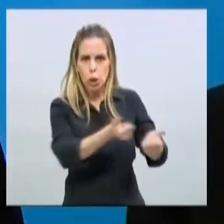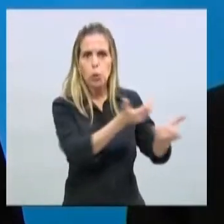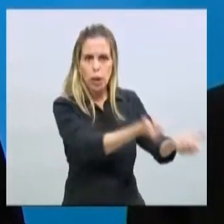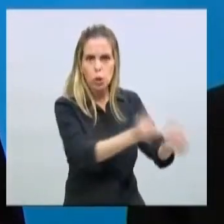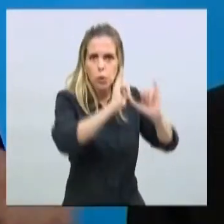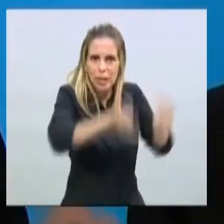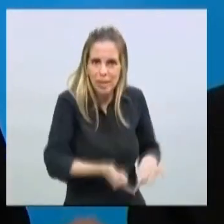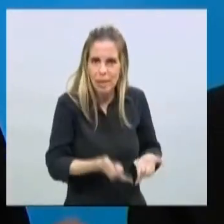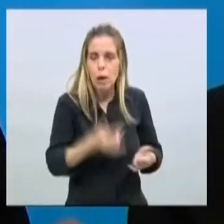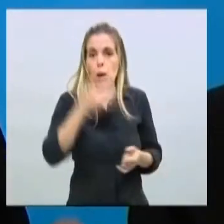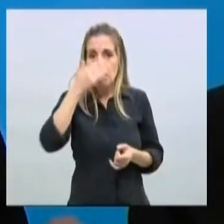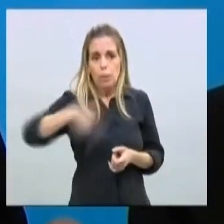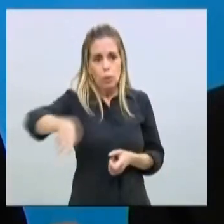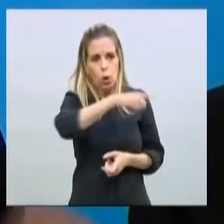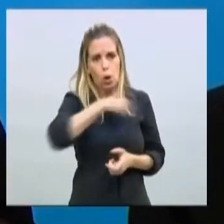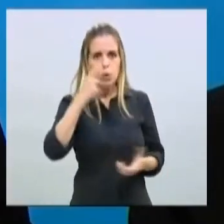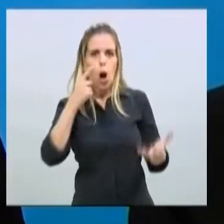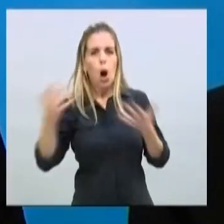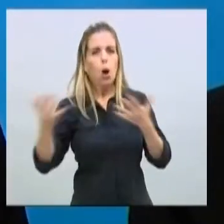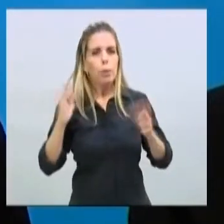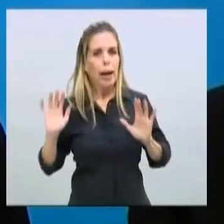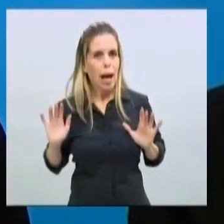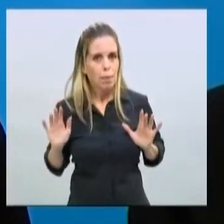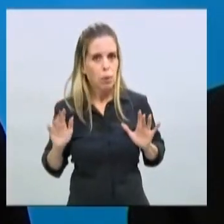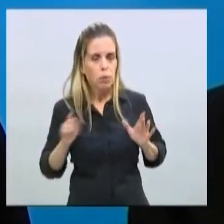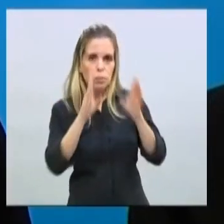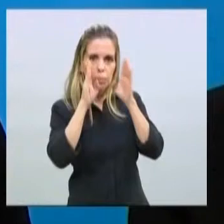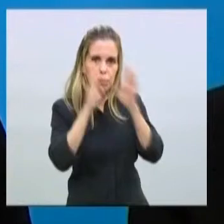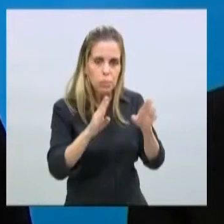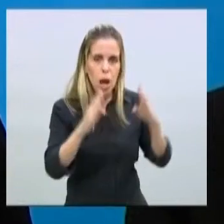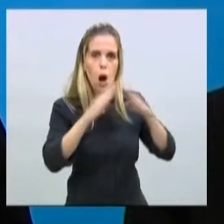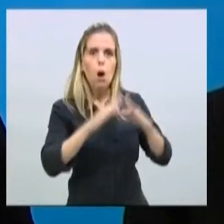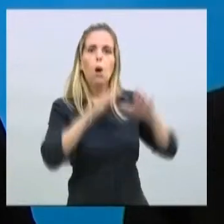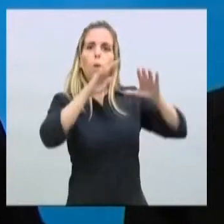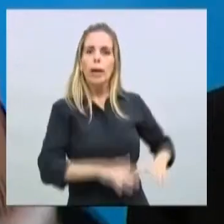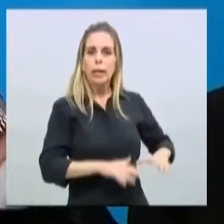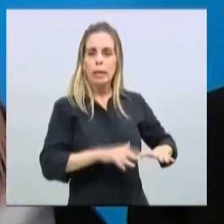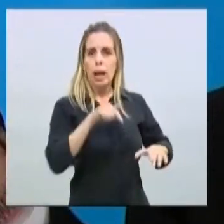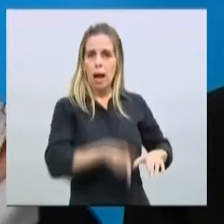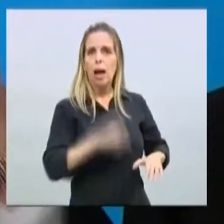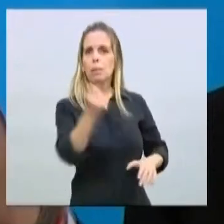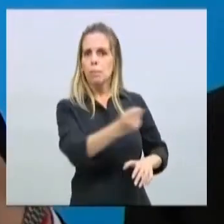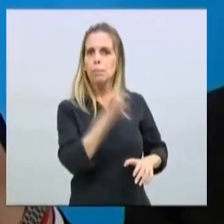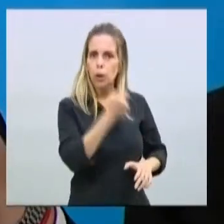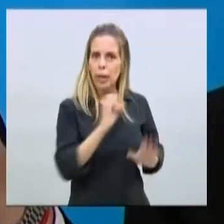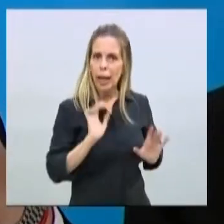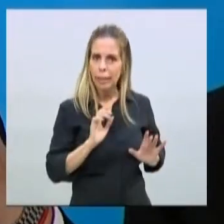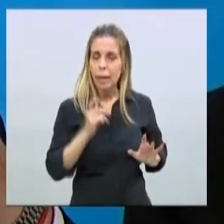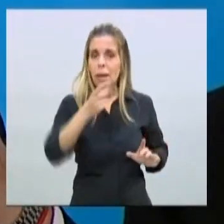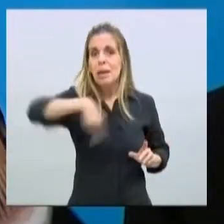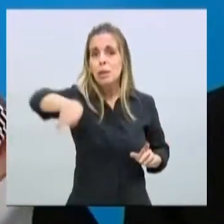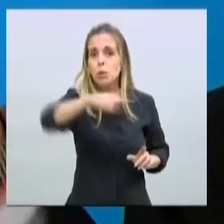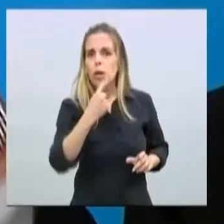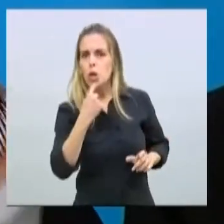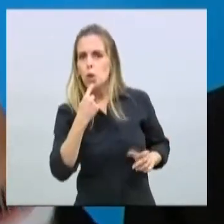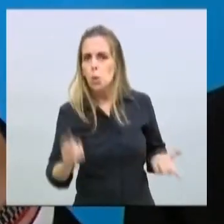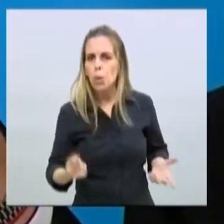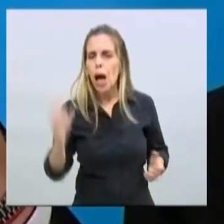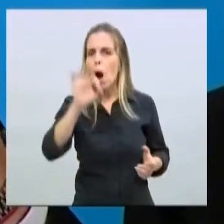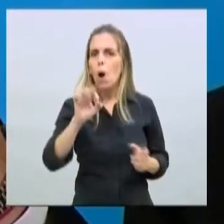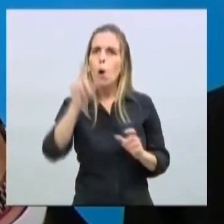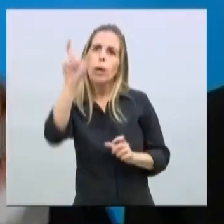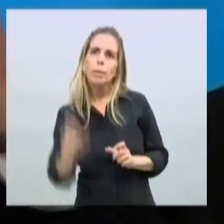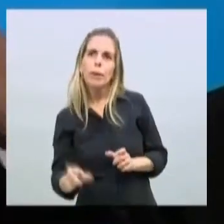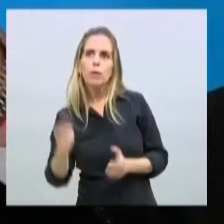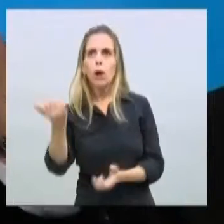efectos de prestarle atención a la cuarentena o no prestarle atención. Y que cada vez que a ustedes escuchen